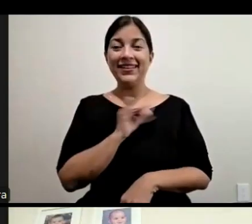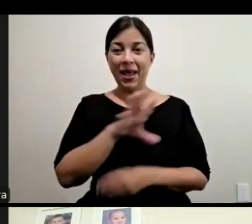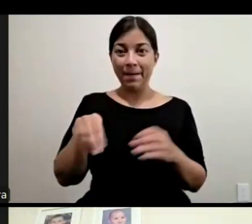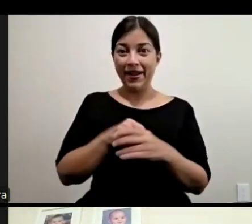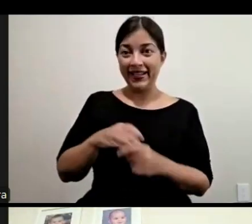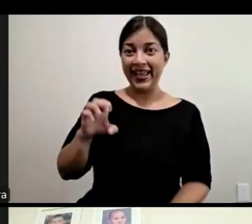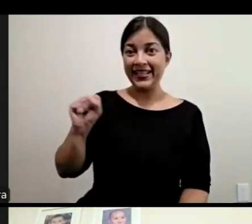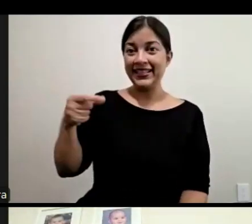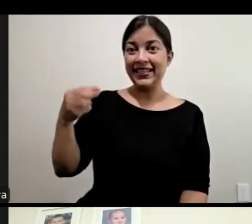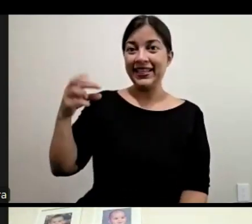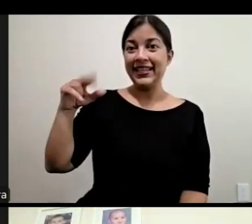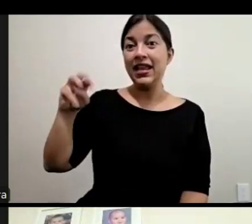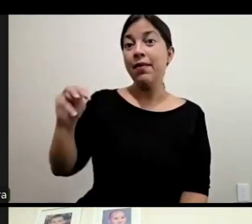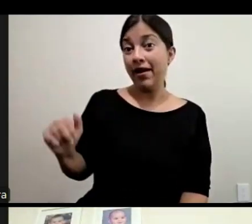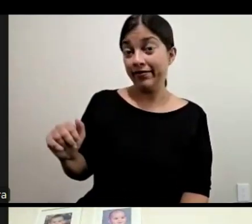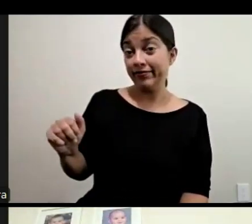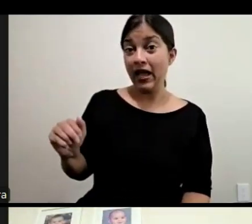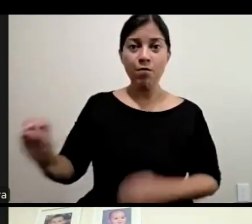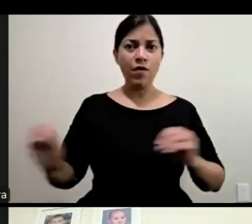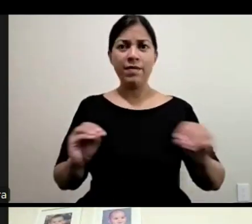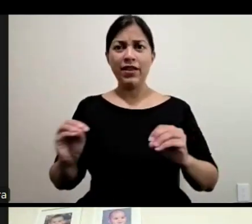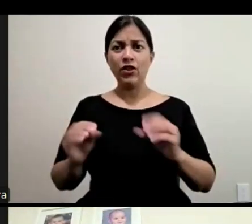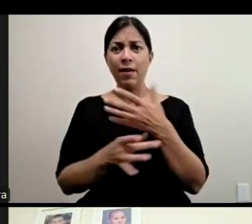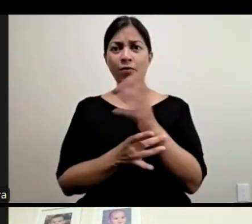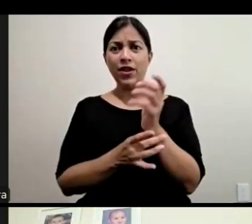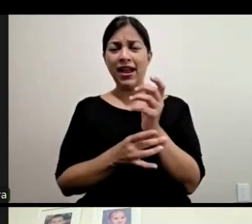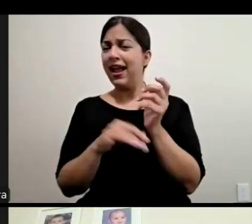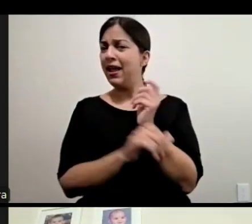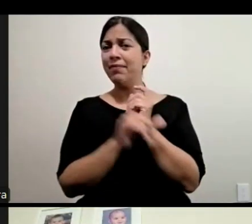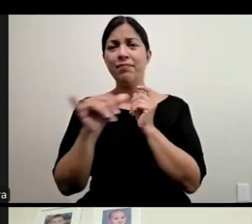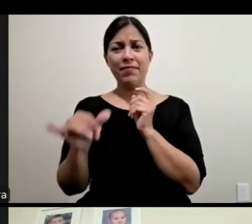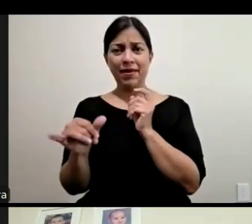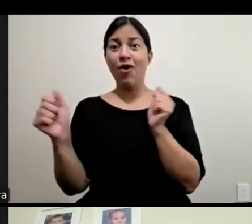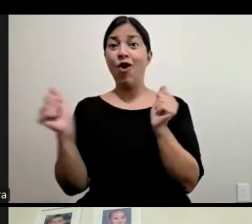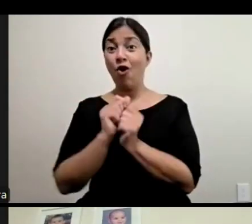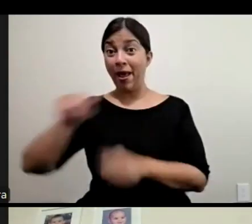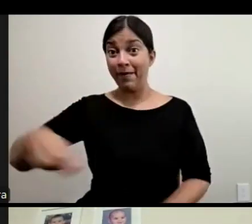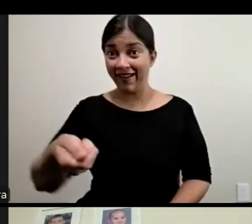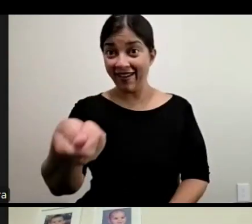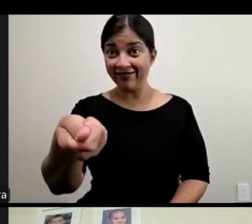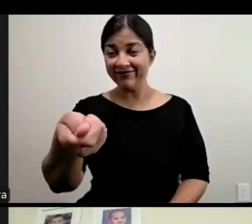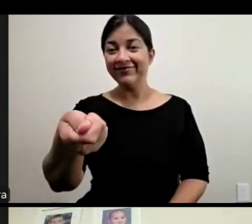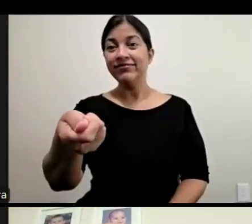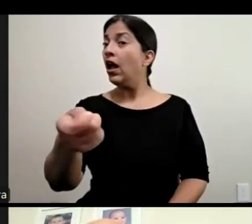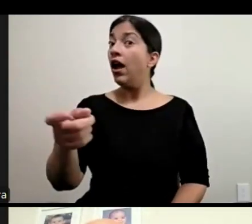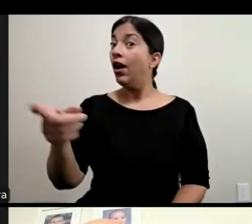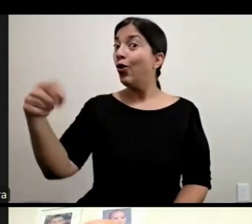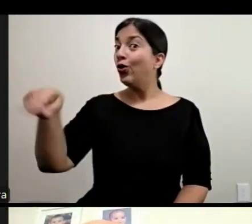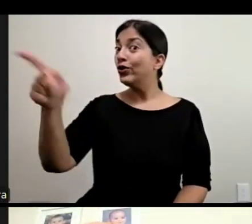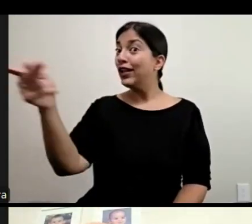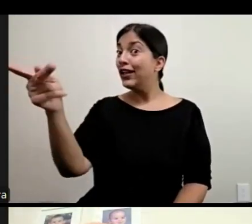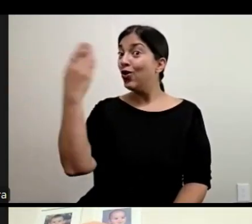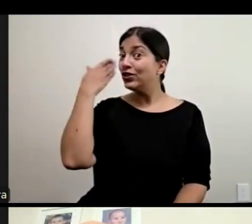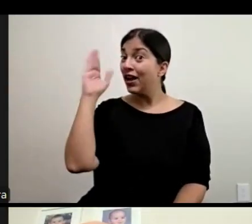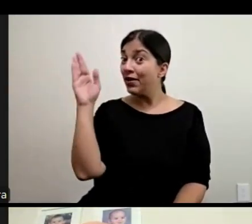de las muñecas en la danza barroca es el mismo que tú haces con la espada. A que ustedes dos no sabían que ustedes